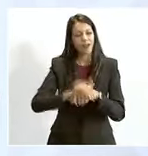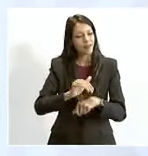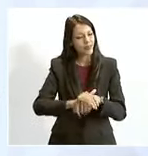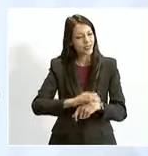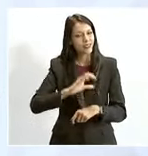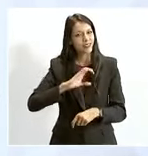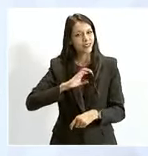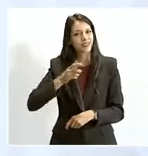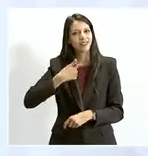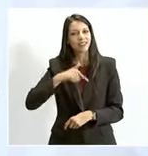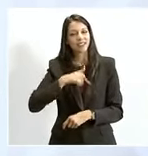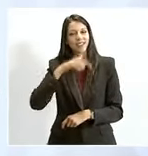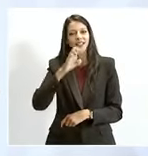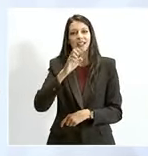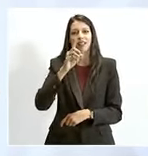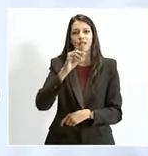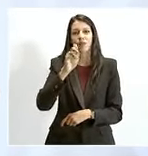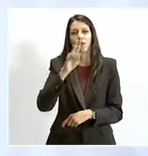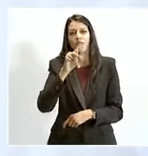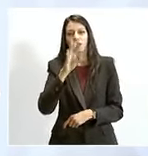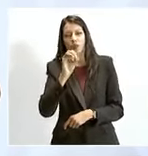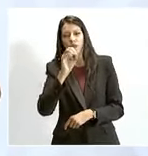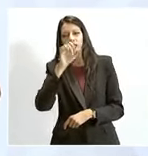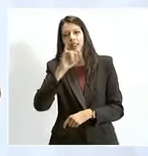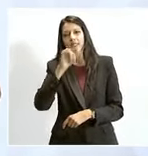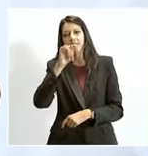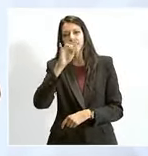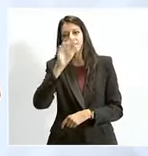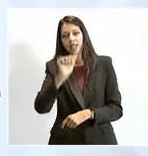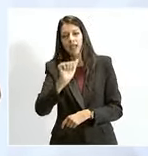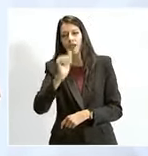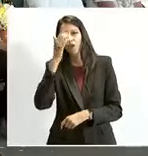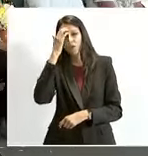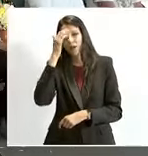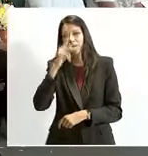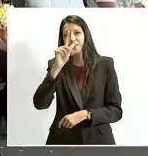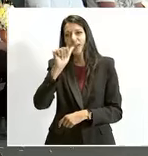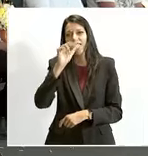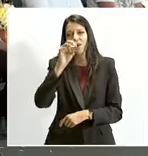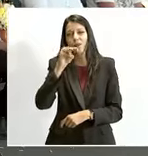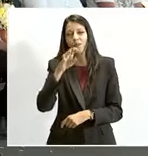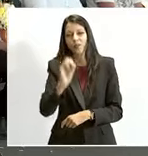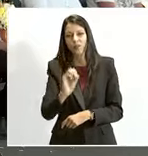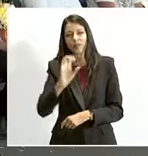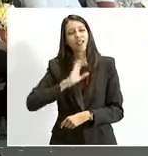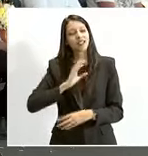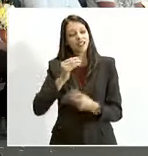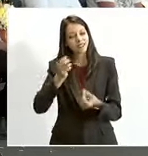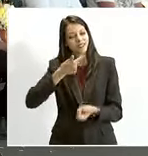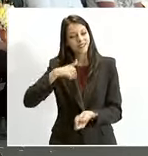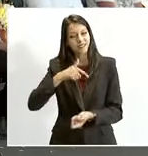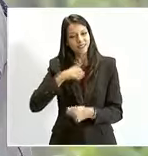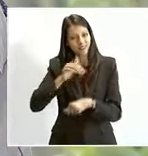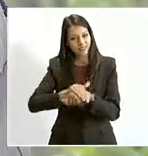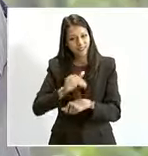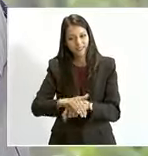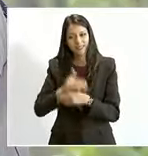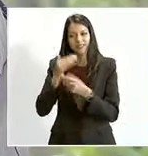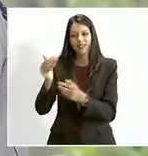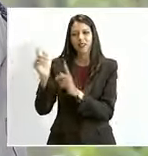Eduardo ixta conocido como Palomo muy querido para nosotros y